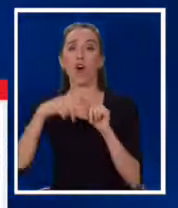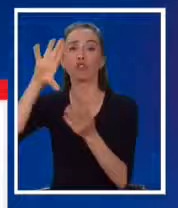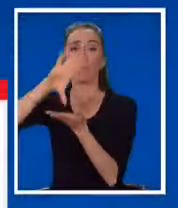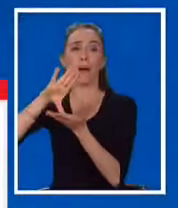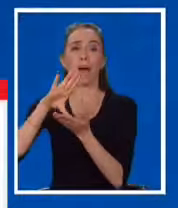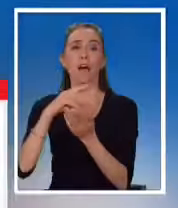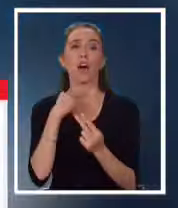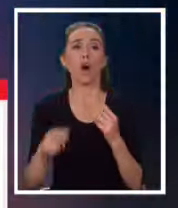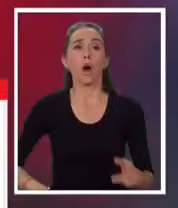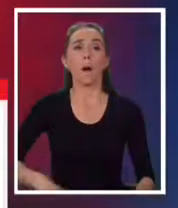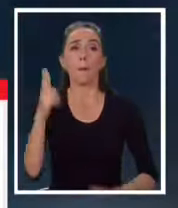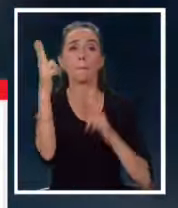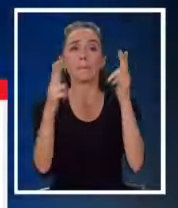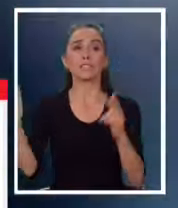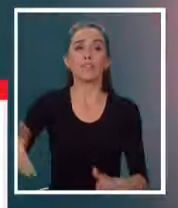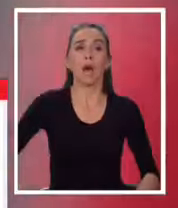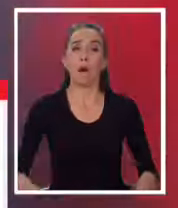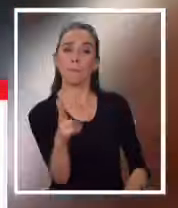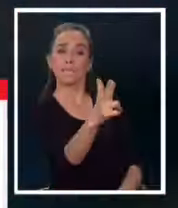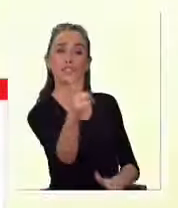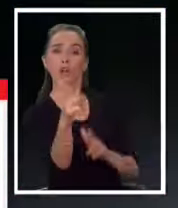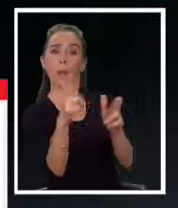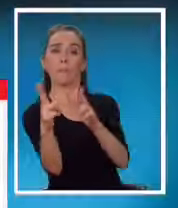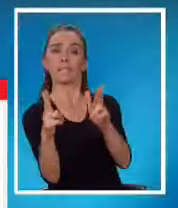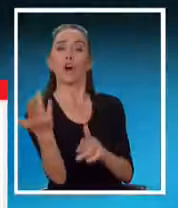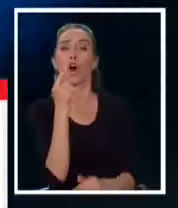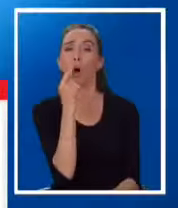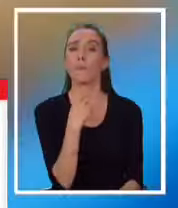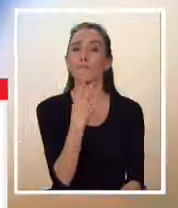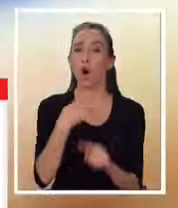¡Uy! ¡Las pistolas adelante! ¡Tío, tío, tío!